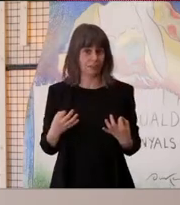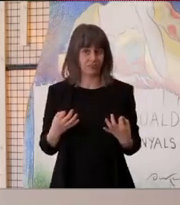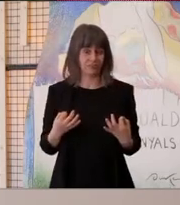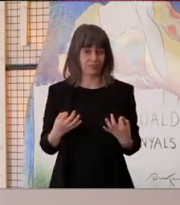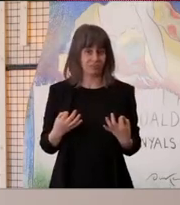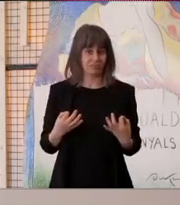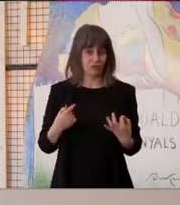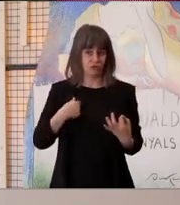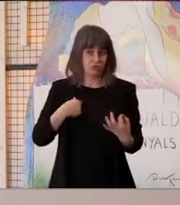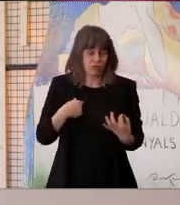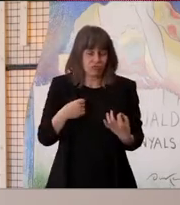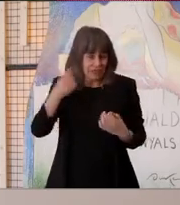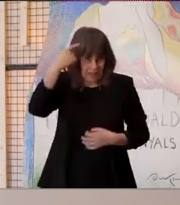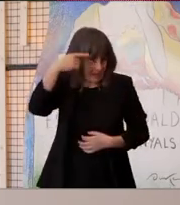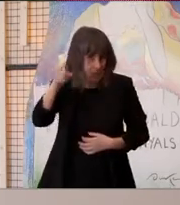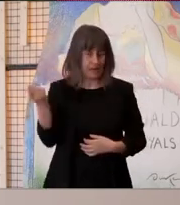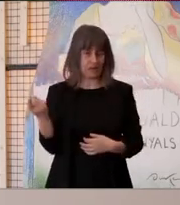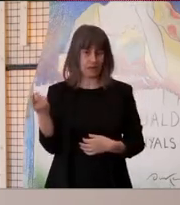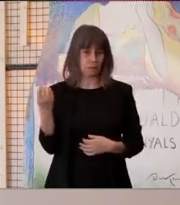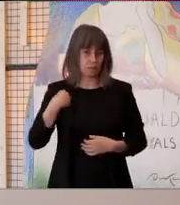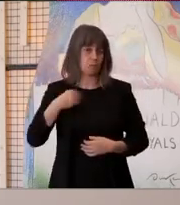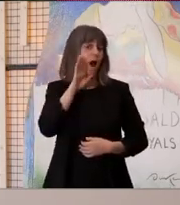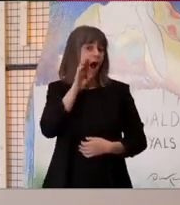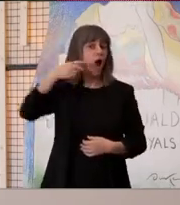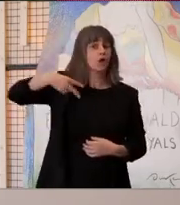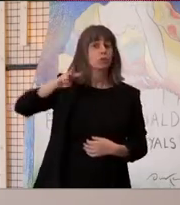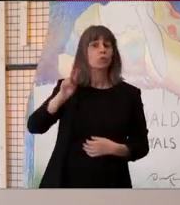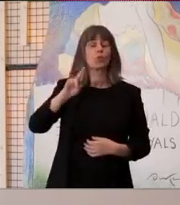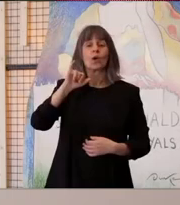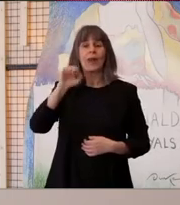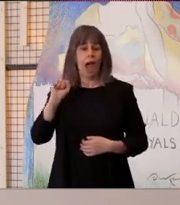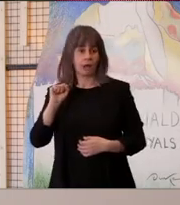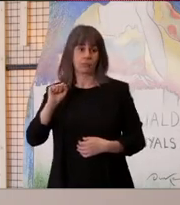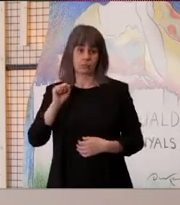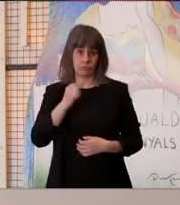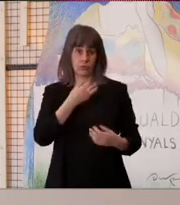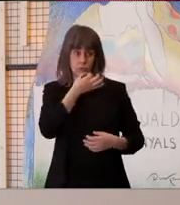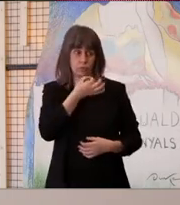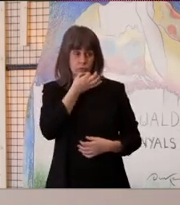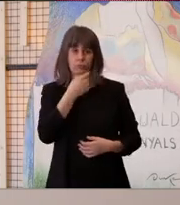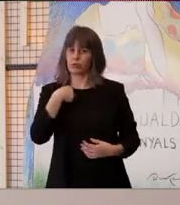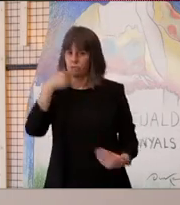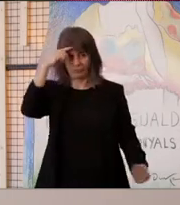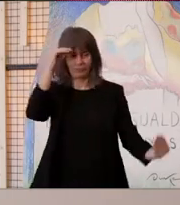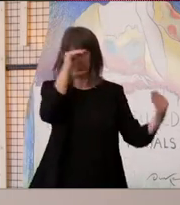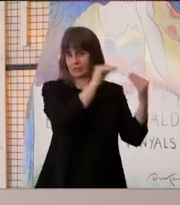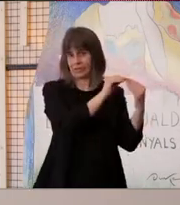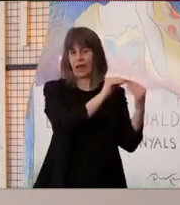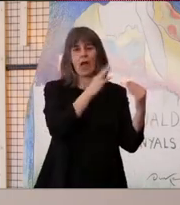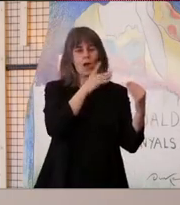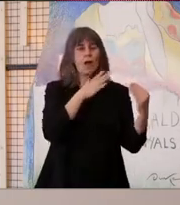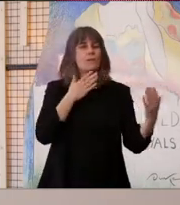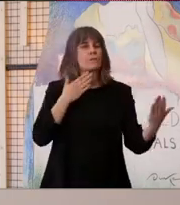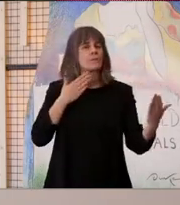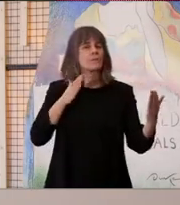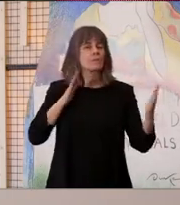lo que comentaba Nuria con lo que coincido no en este momento realmente